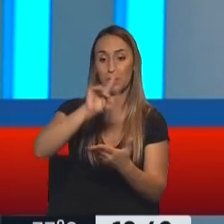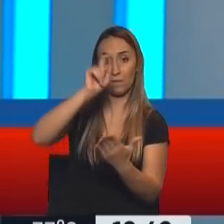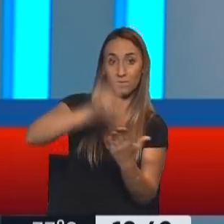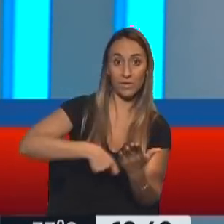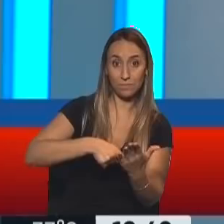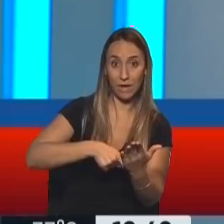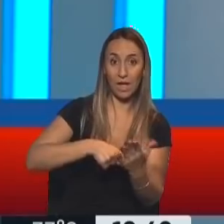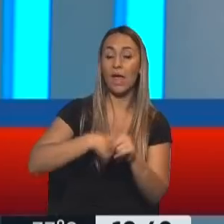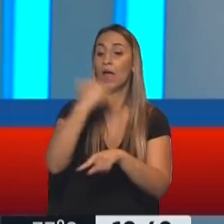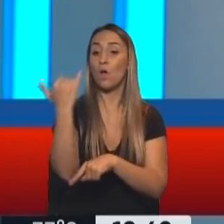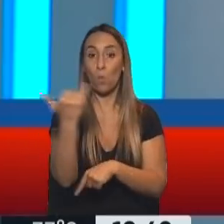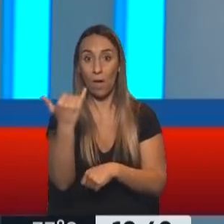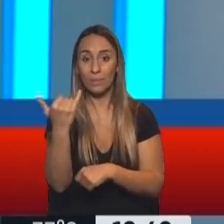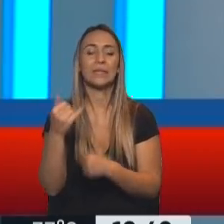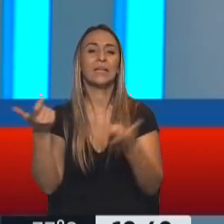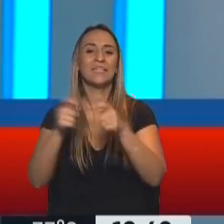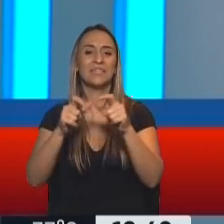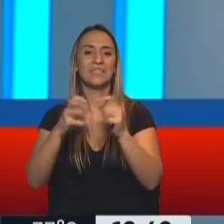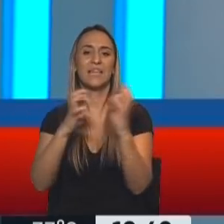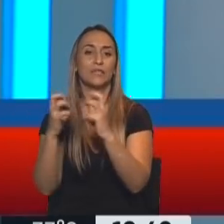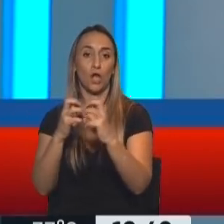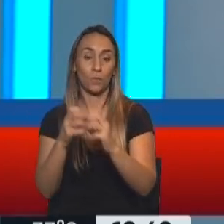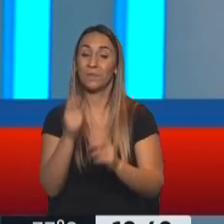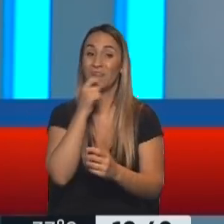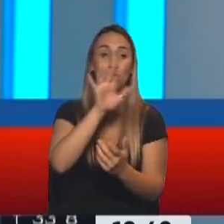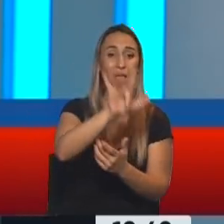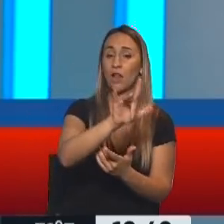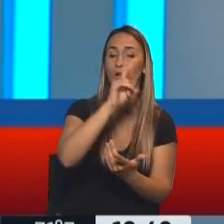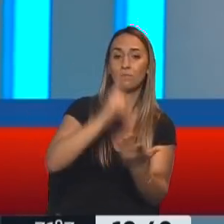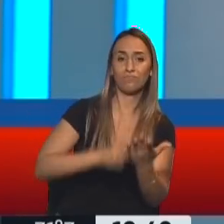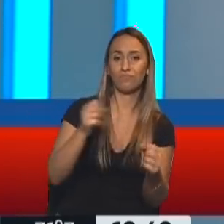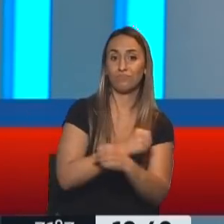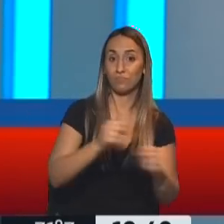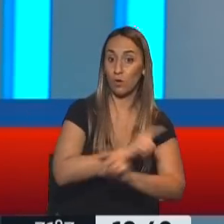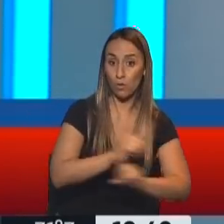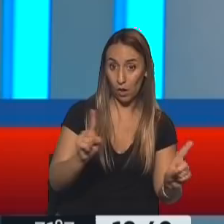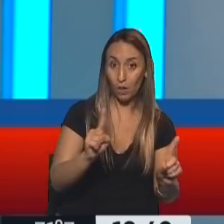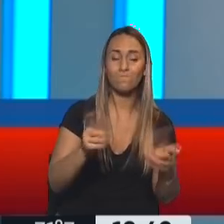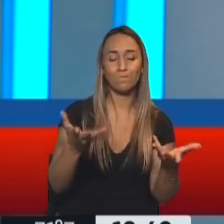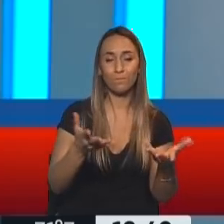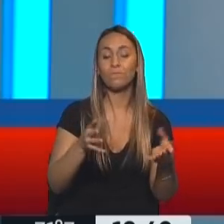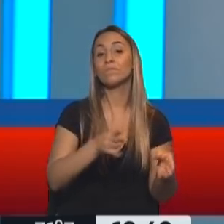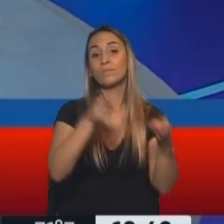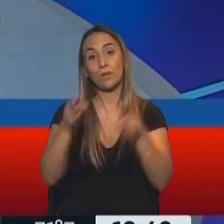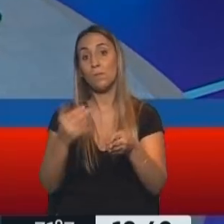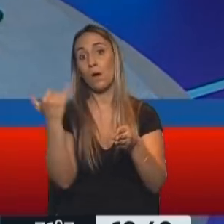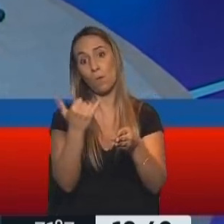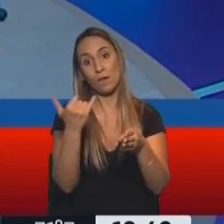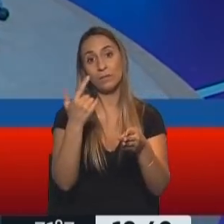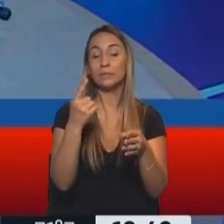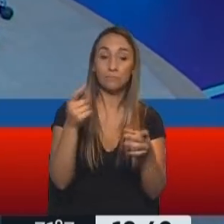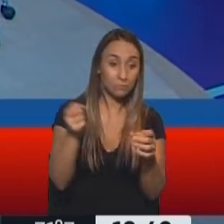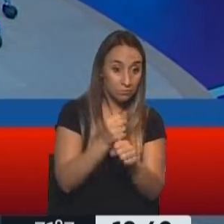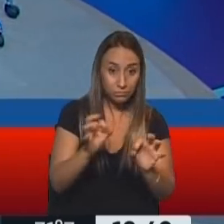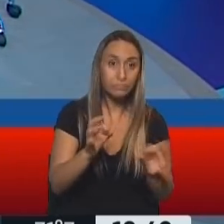jueves hay sesión. Si no se agota el miércoles, será el jueves cuando se firme el dictamen y el viernes será la sesión. Ahora, ¿qué es lo que van a